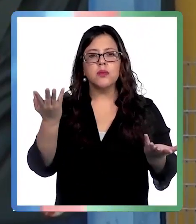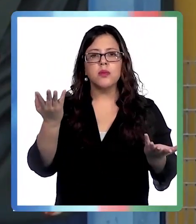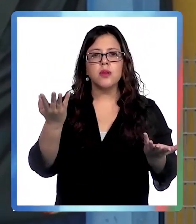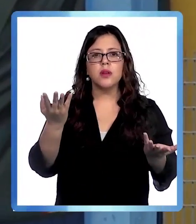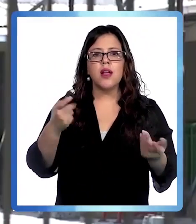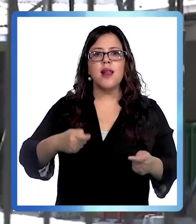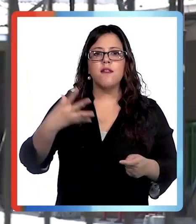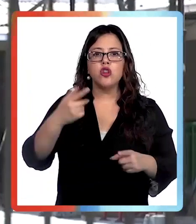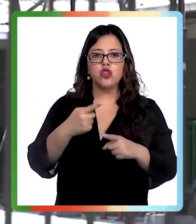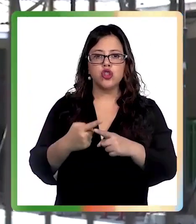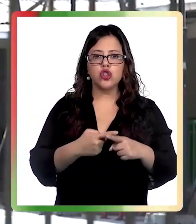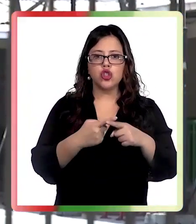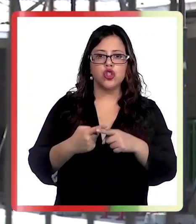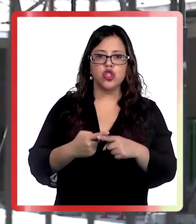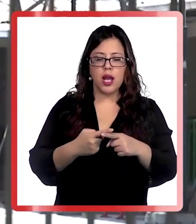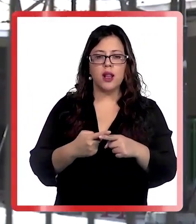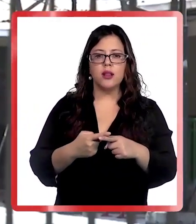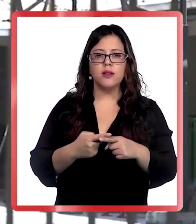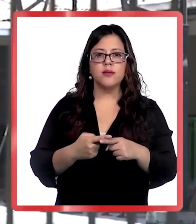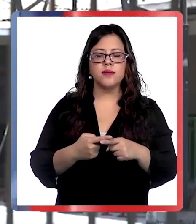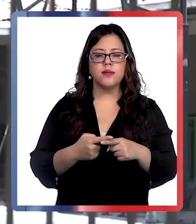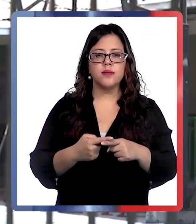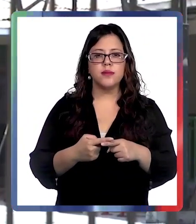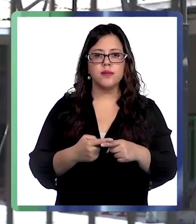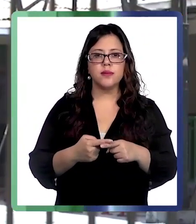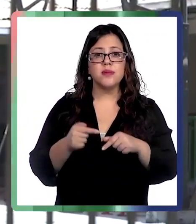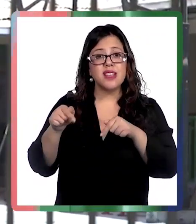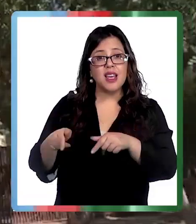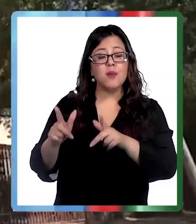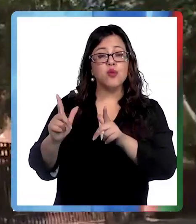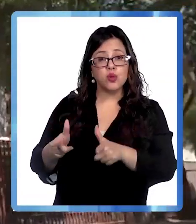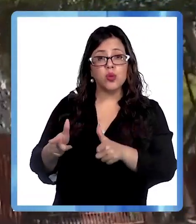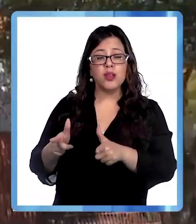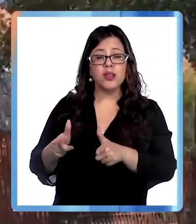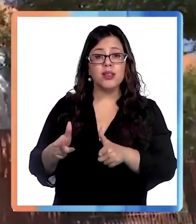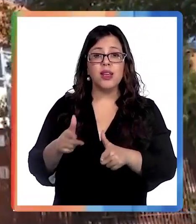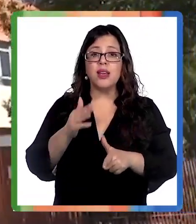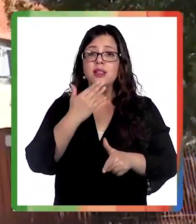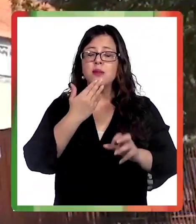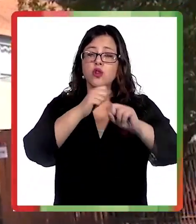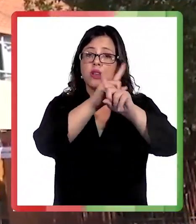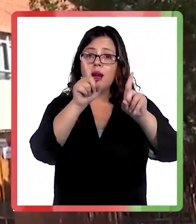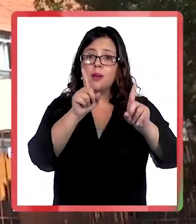Y afortunadamente también era una pregunta que contábamos ya con el año